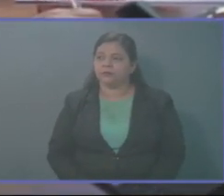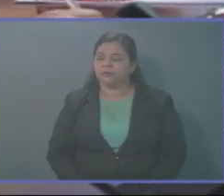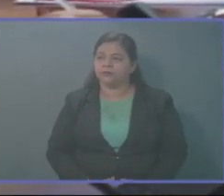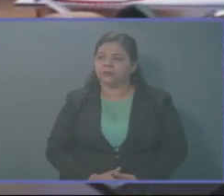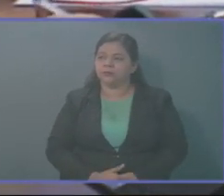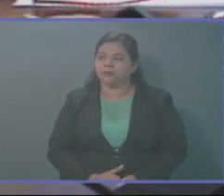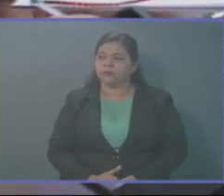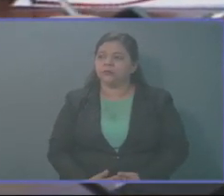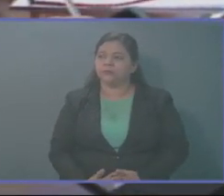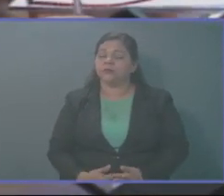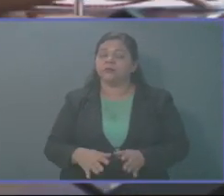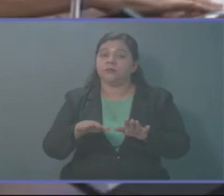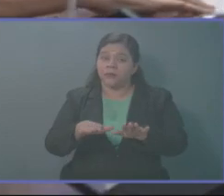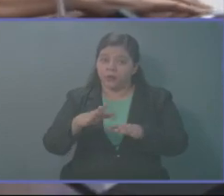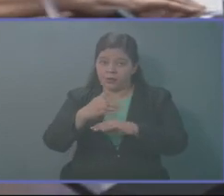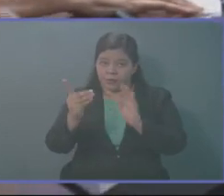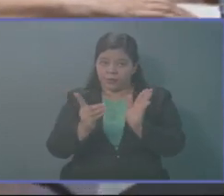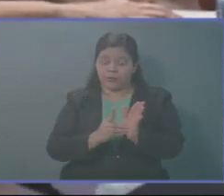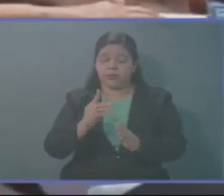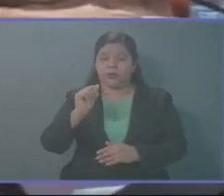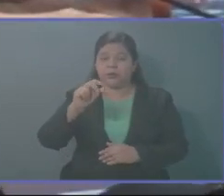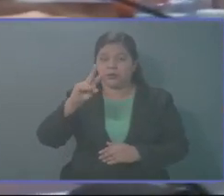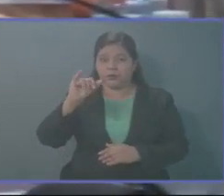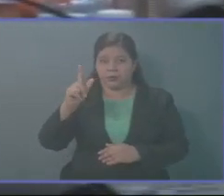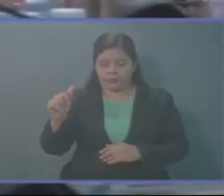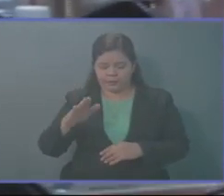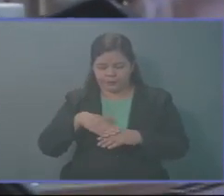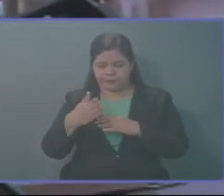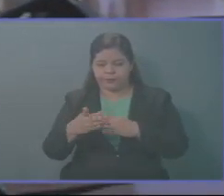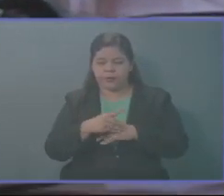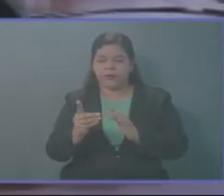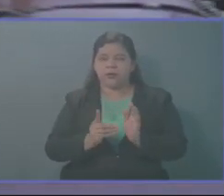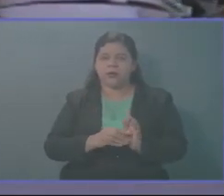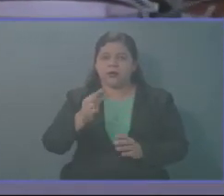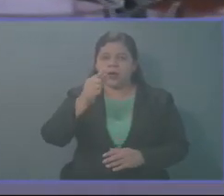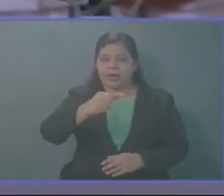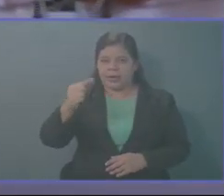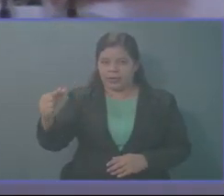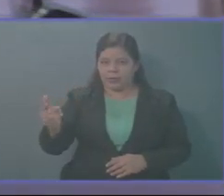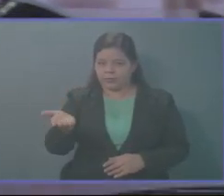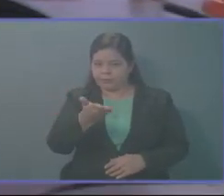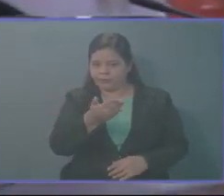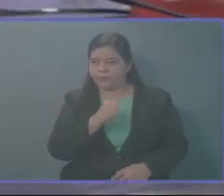Gracias, diputado Ávila. Tiene la palabra el diputado Guillermo Gallegos.